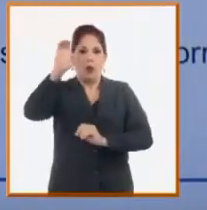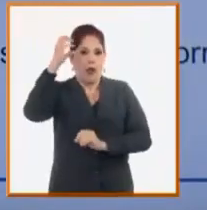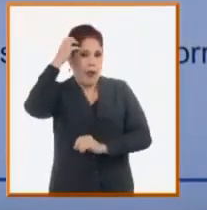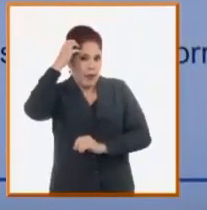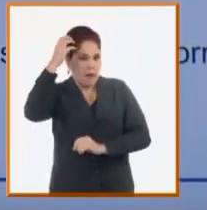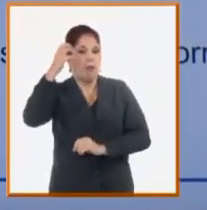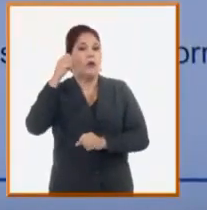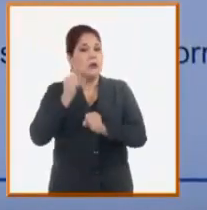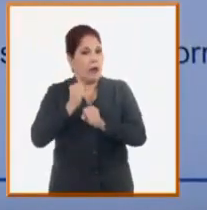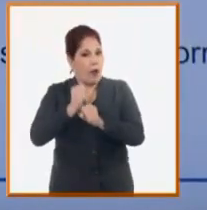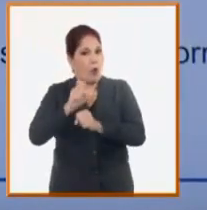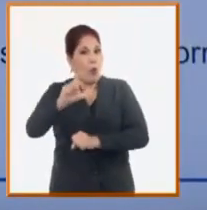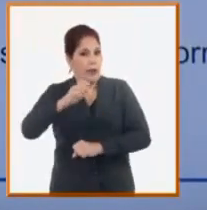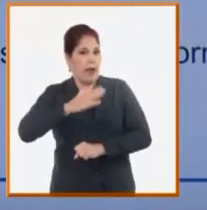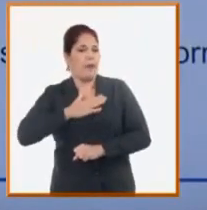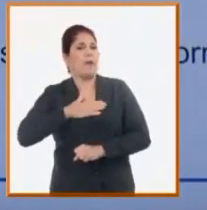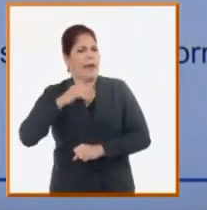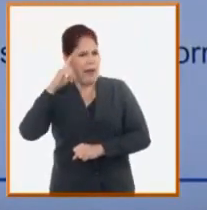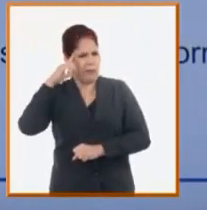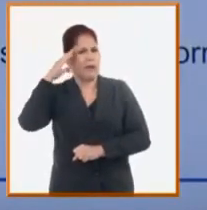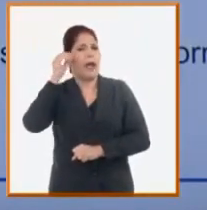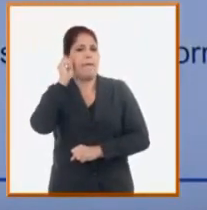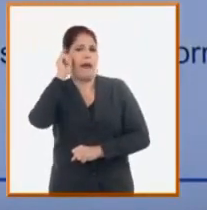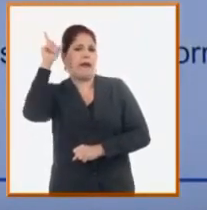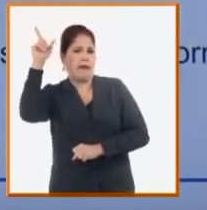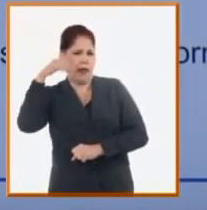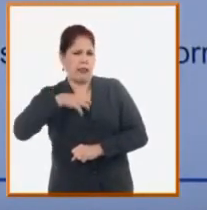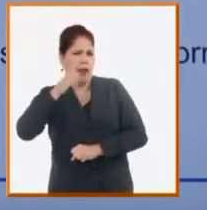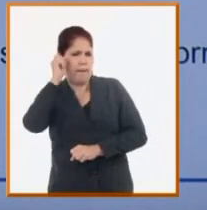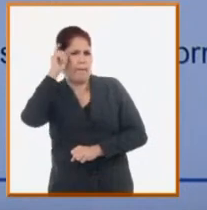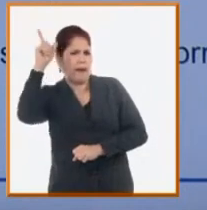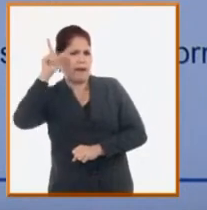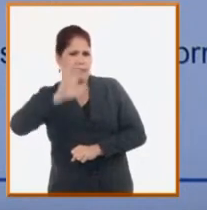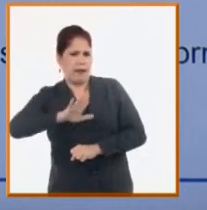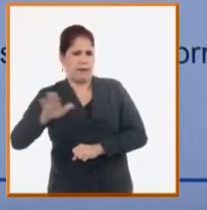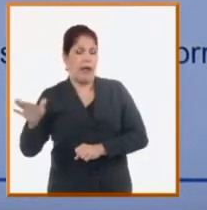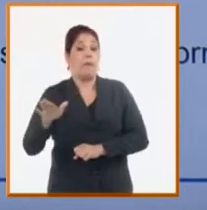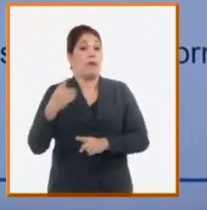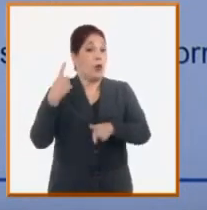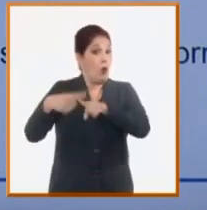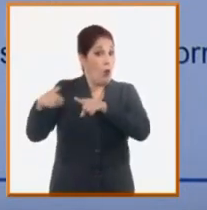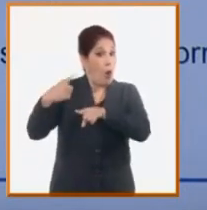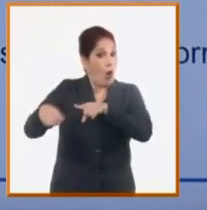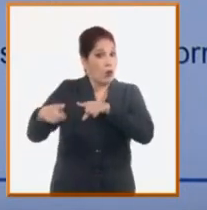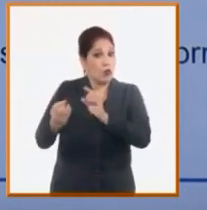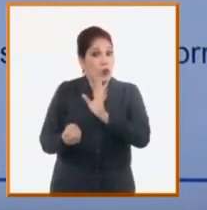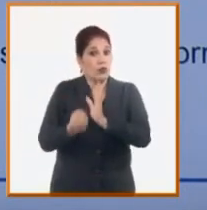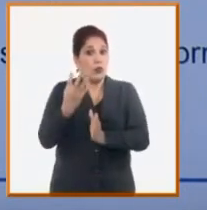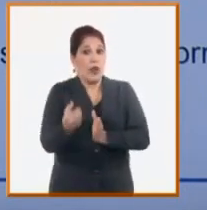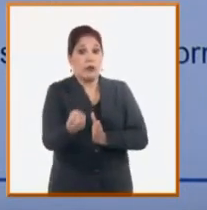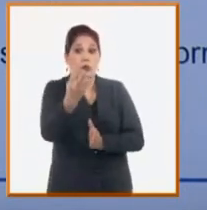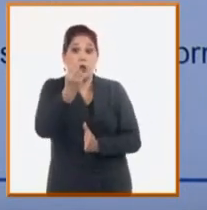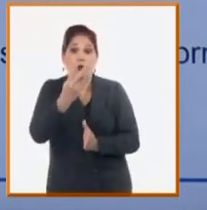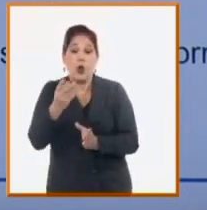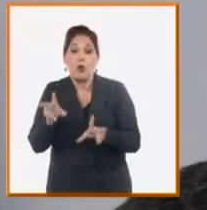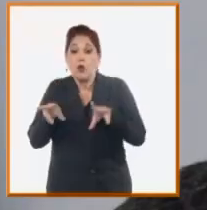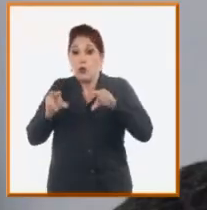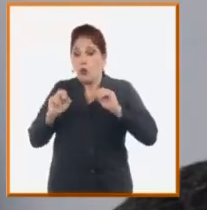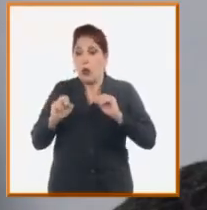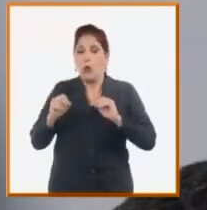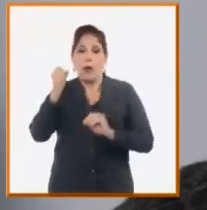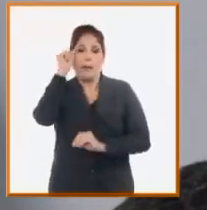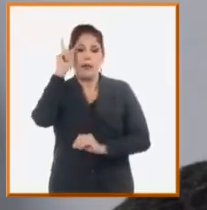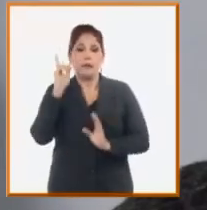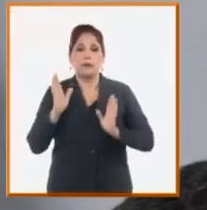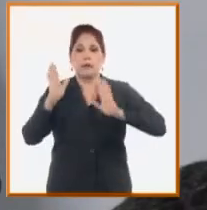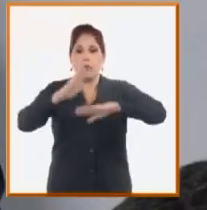con trabajadores por cuenta propia, esto ya tenía otro desarrollo, no así en otros que de alguna manera se incorporaron en estas nuevas actividades.